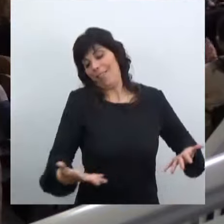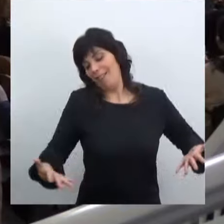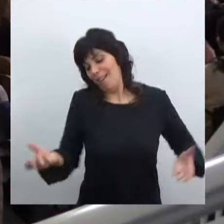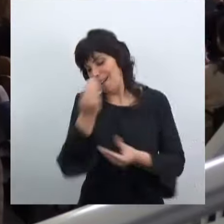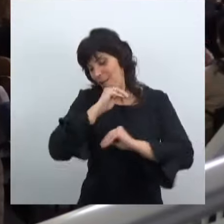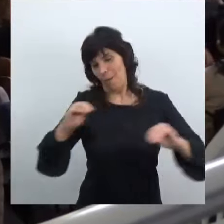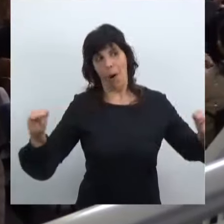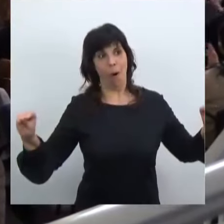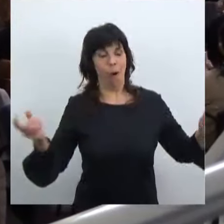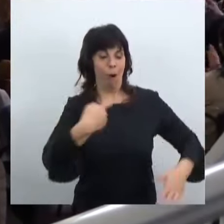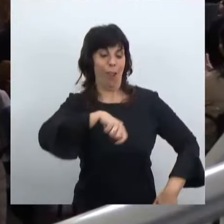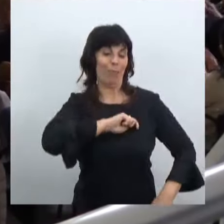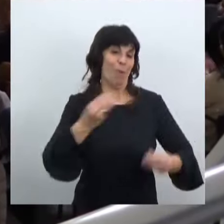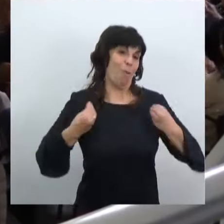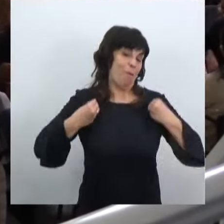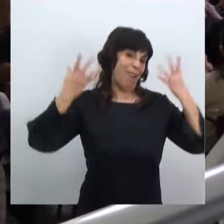¡Que viva España, sí o no!